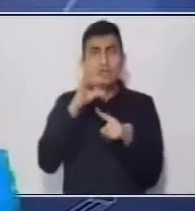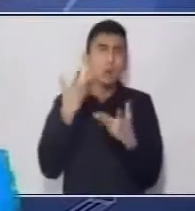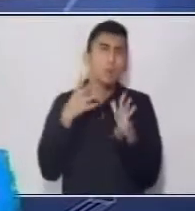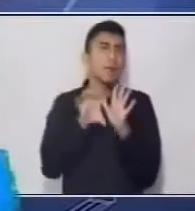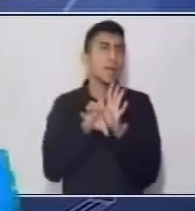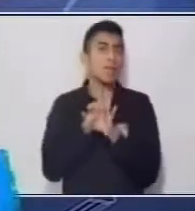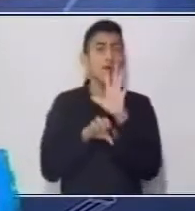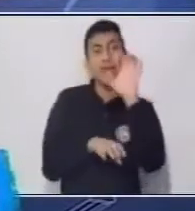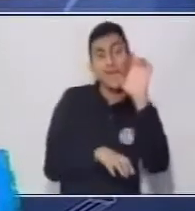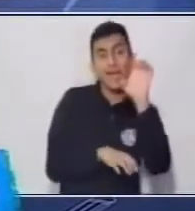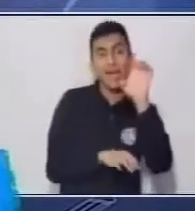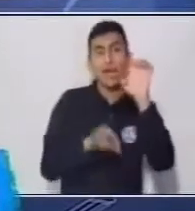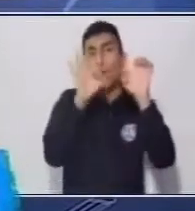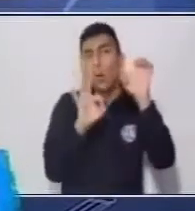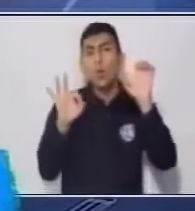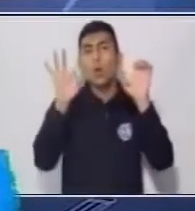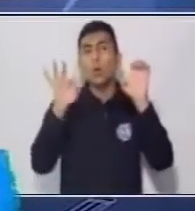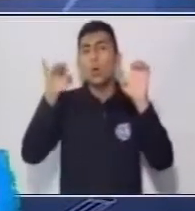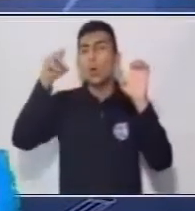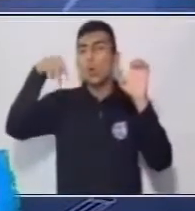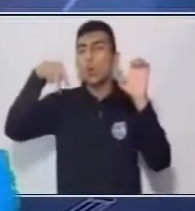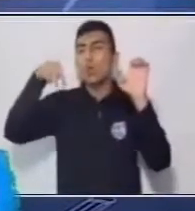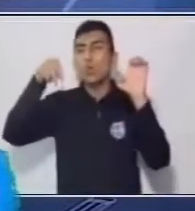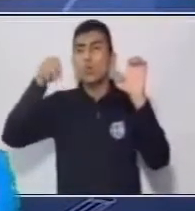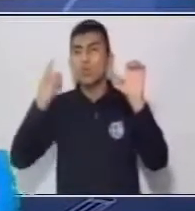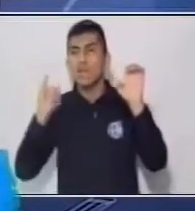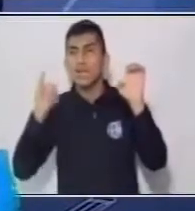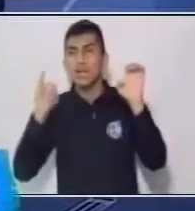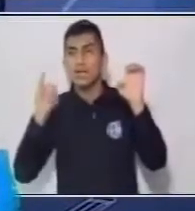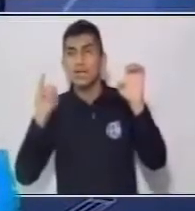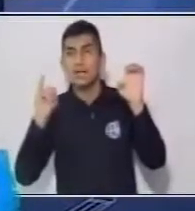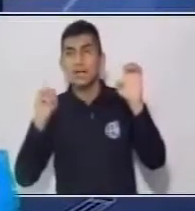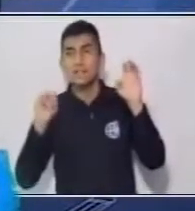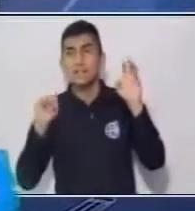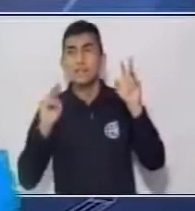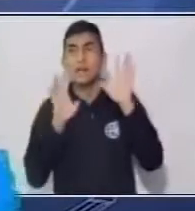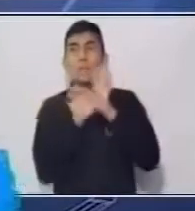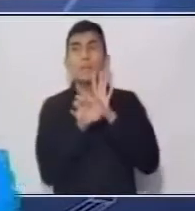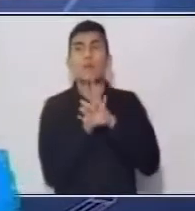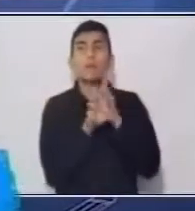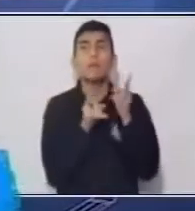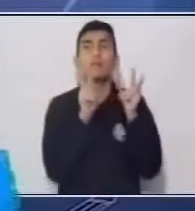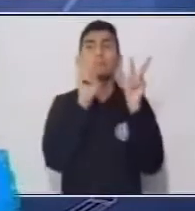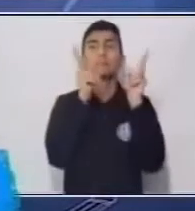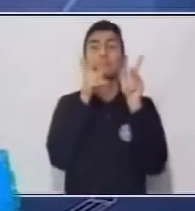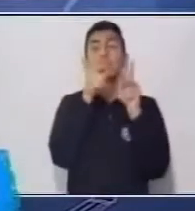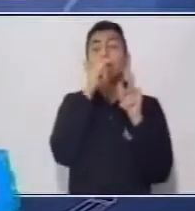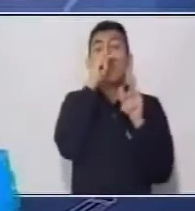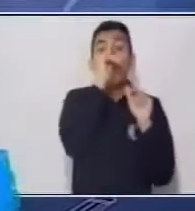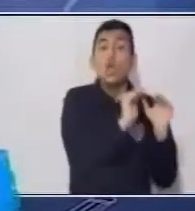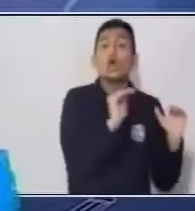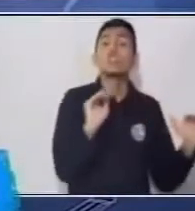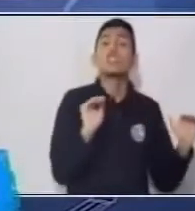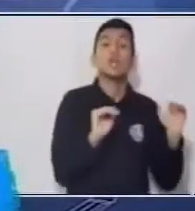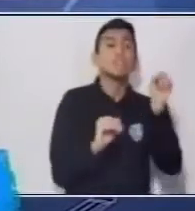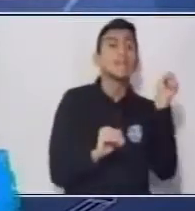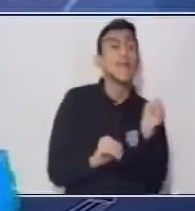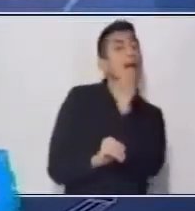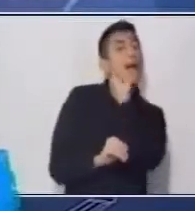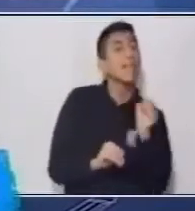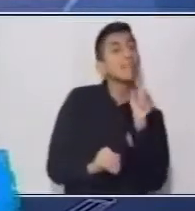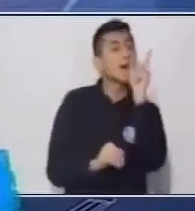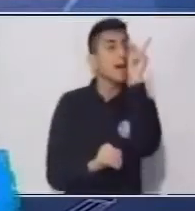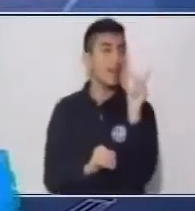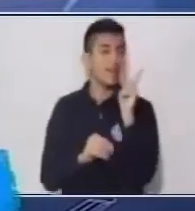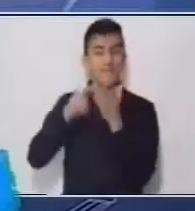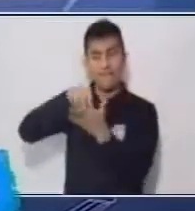nexo e o el nexo ni, que son conjunciones. Por ejemplo, los niños cantan y bailan. En este